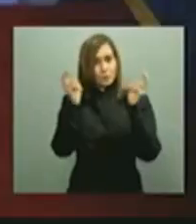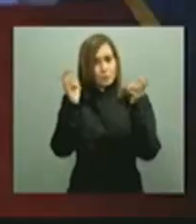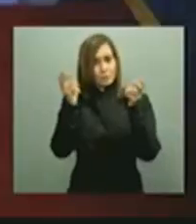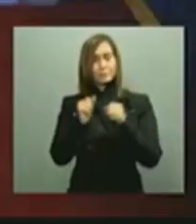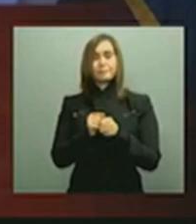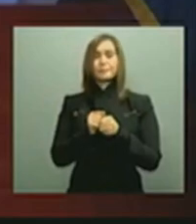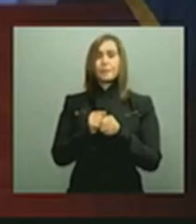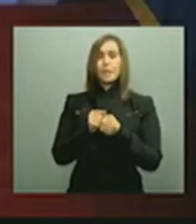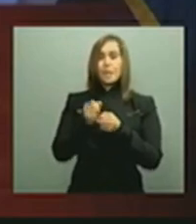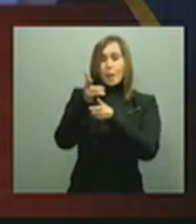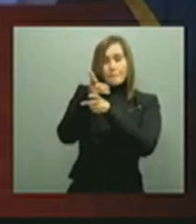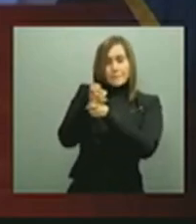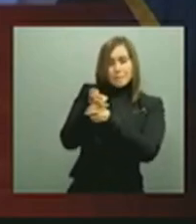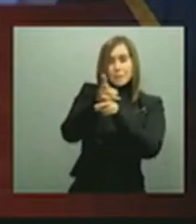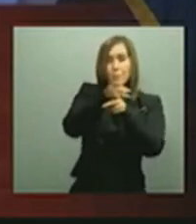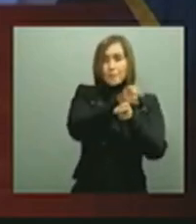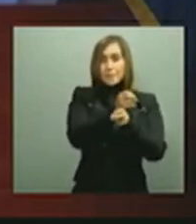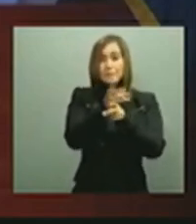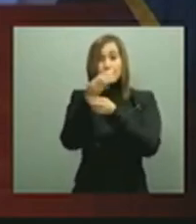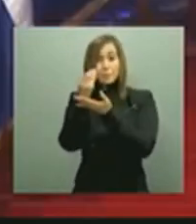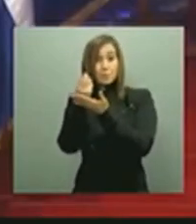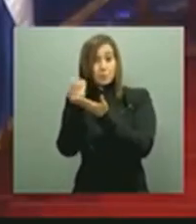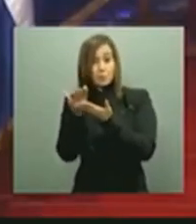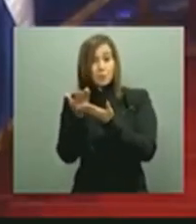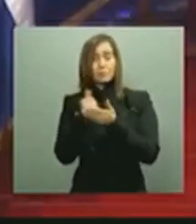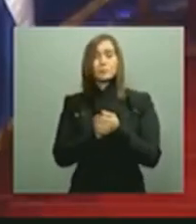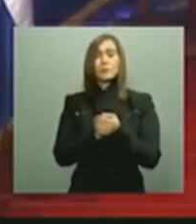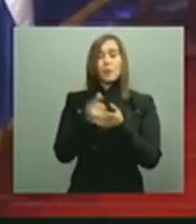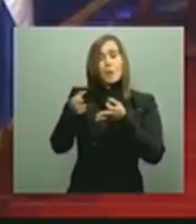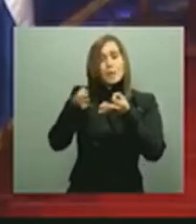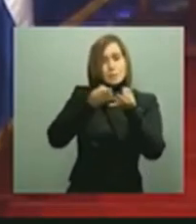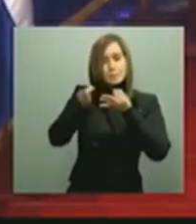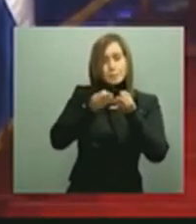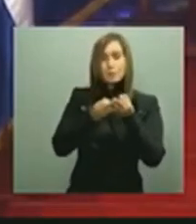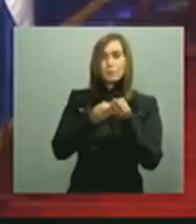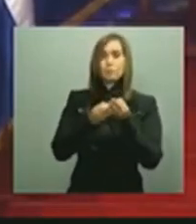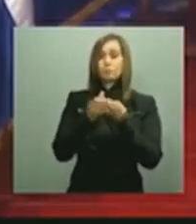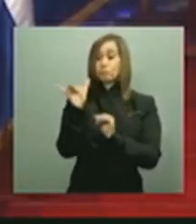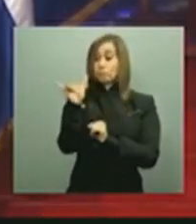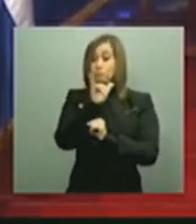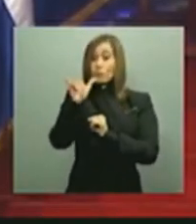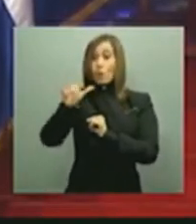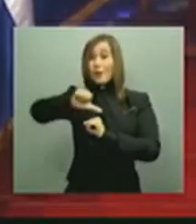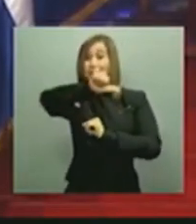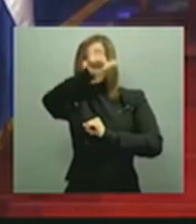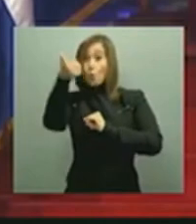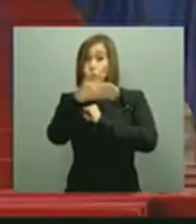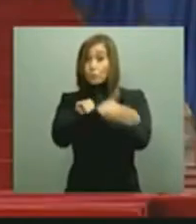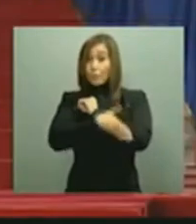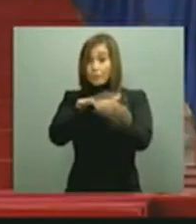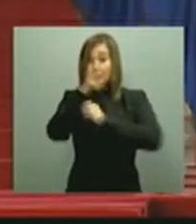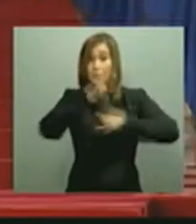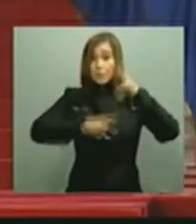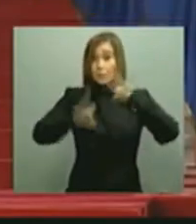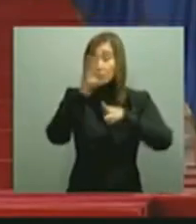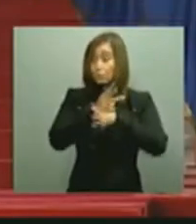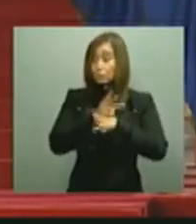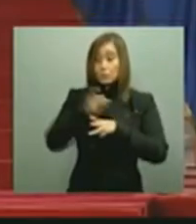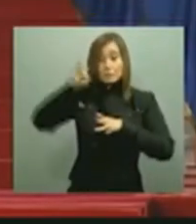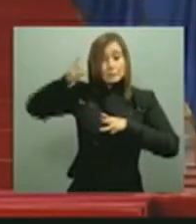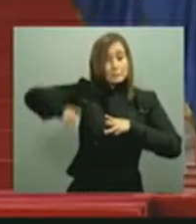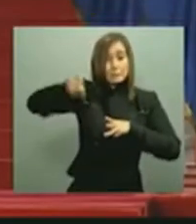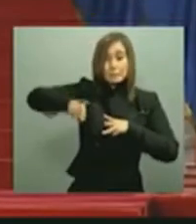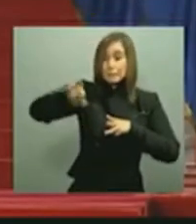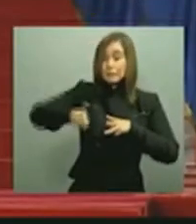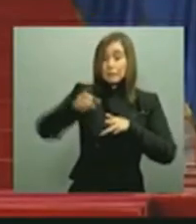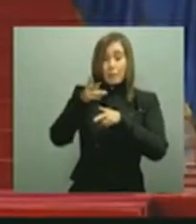Es oportuno decir que al igual que el resto de los países del mundo, nos vimos obligados a endeudarnos para atender